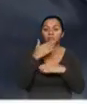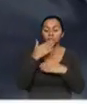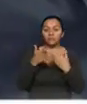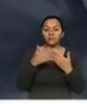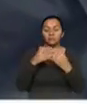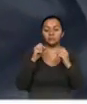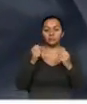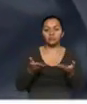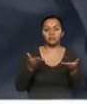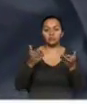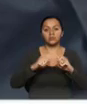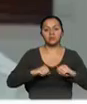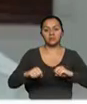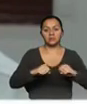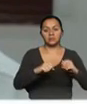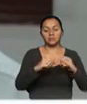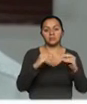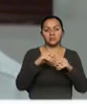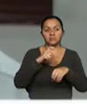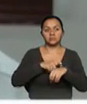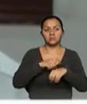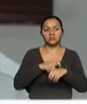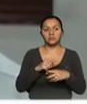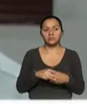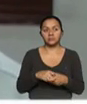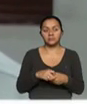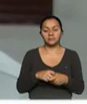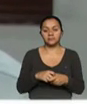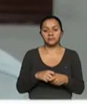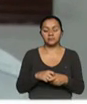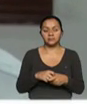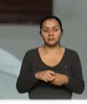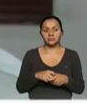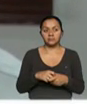para realizar el trámite. Veo que es para